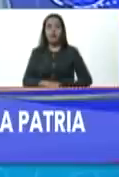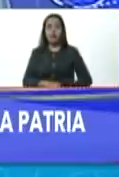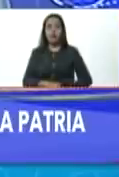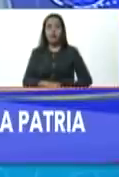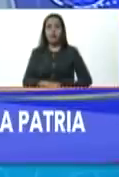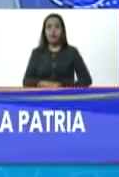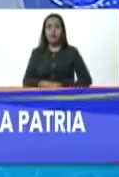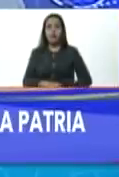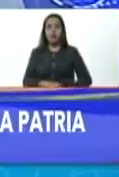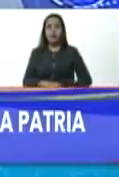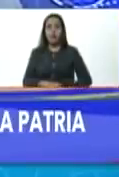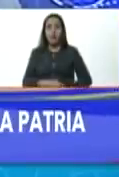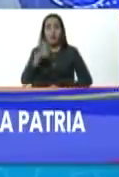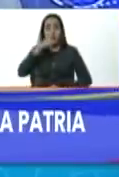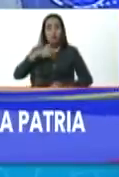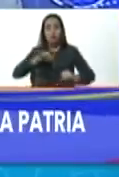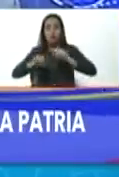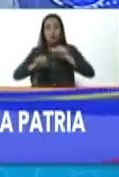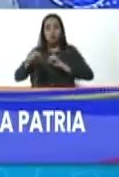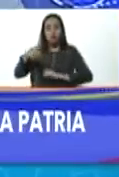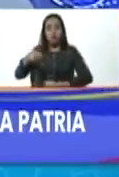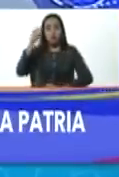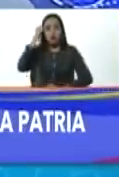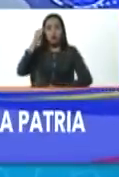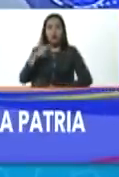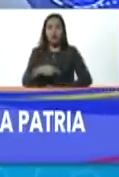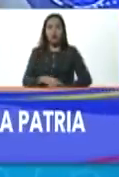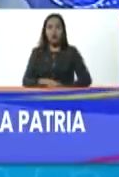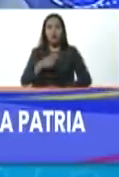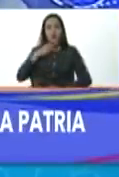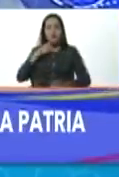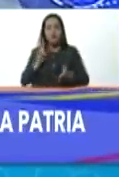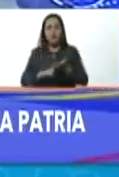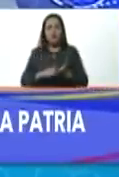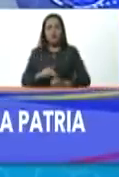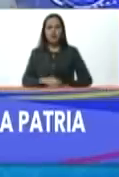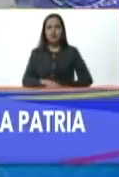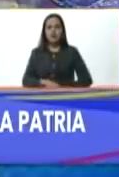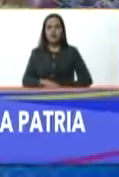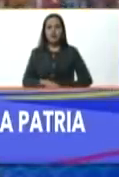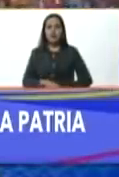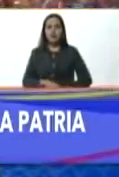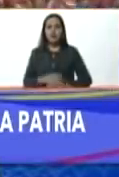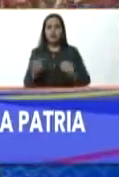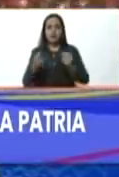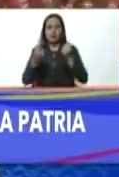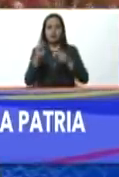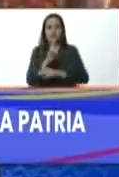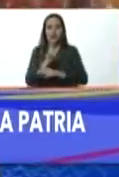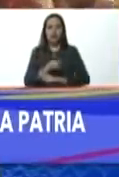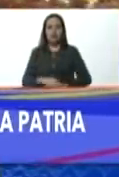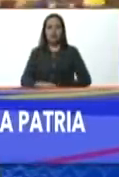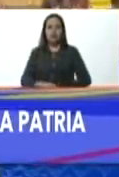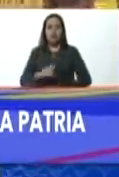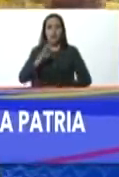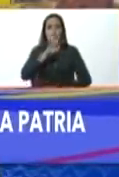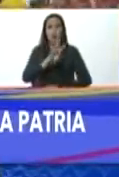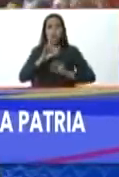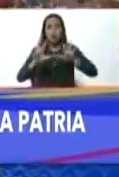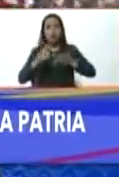se movilizó el día de hoy? De verdad, así, en 48